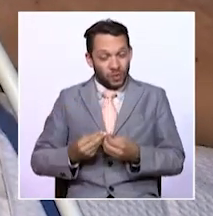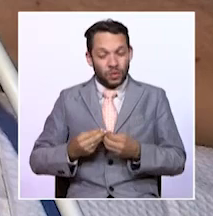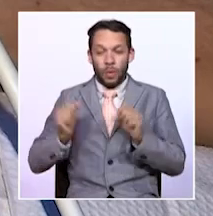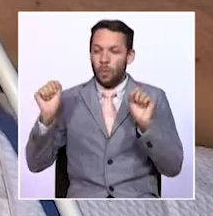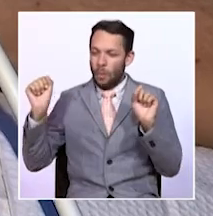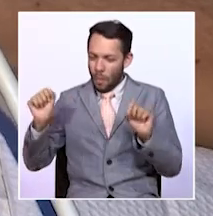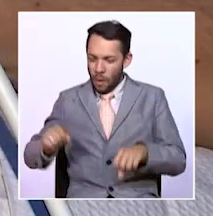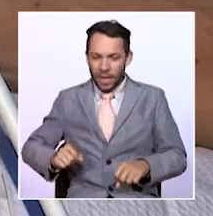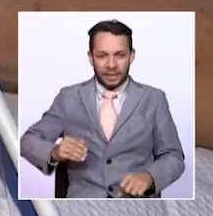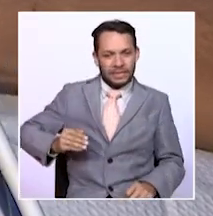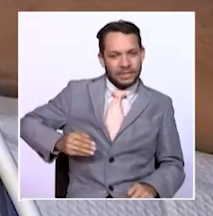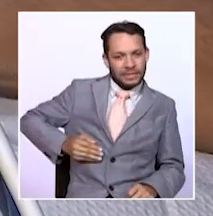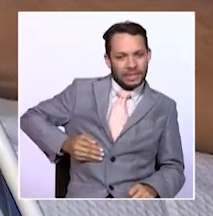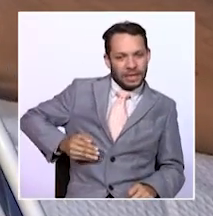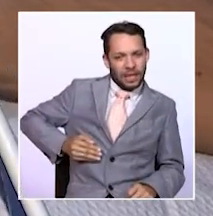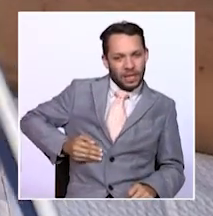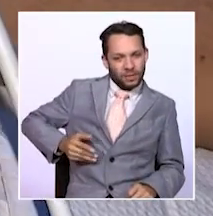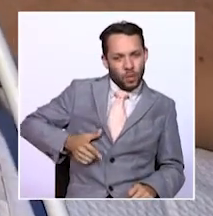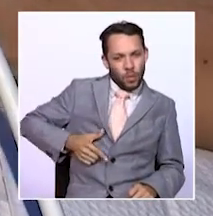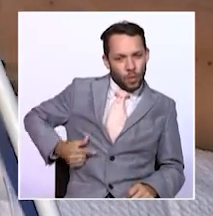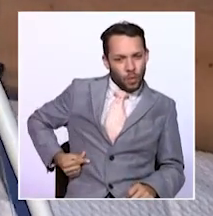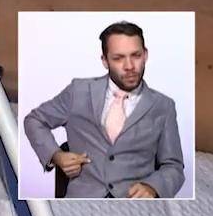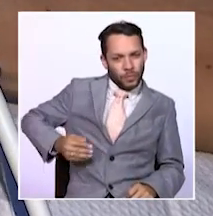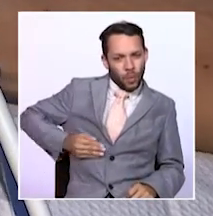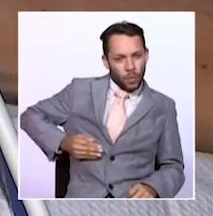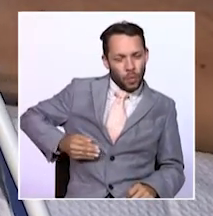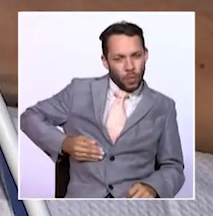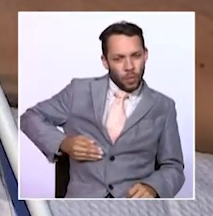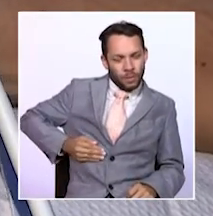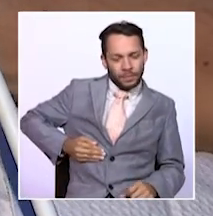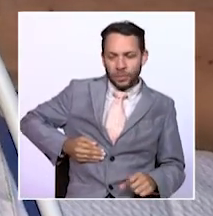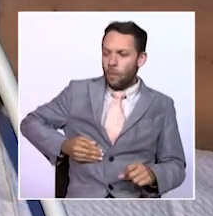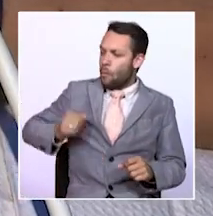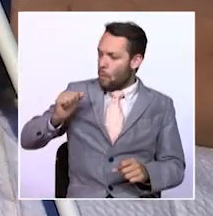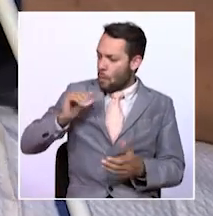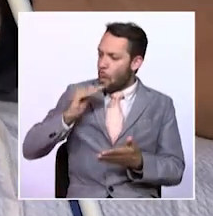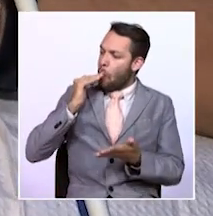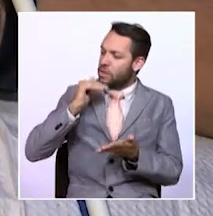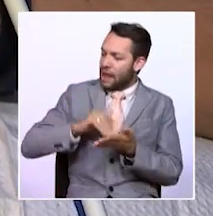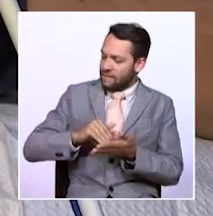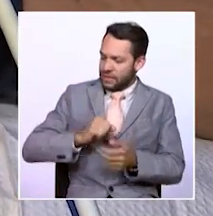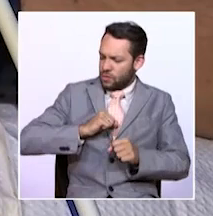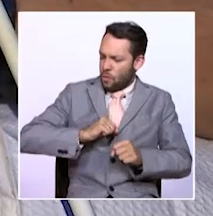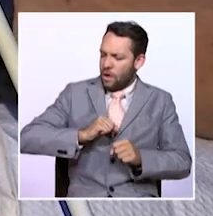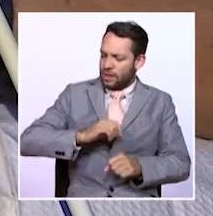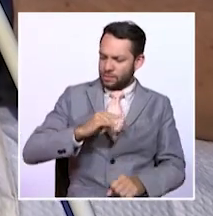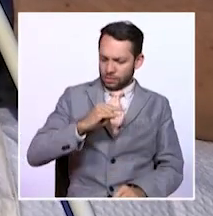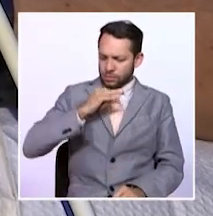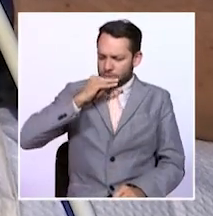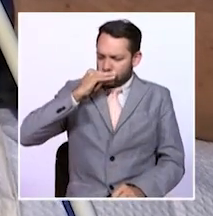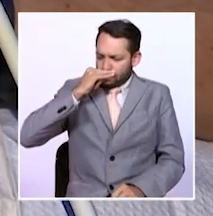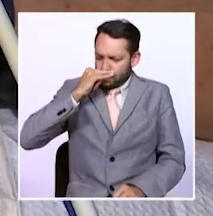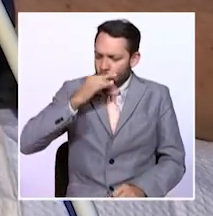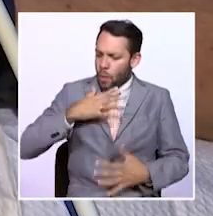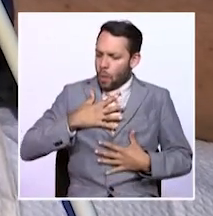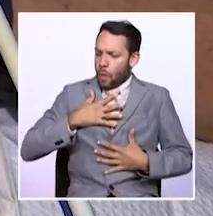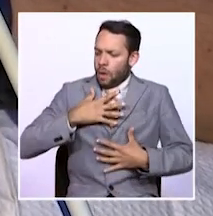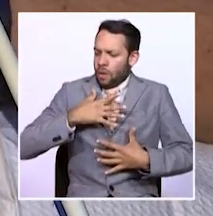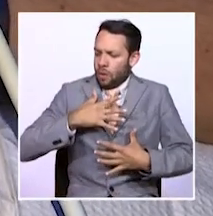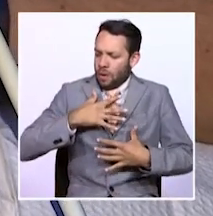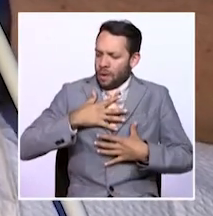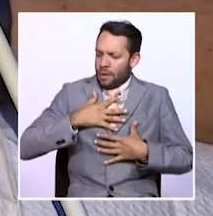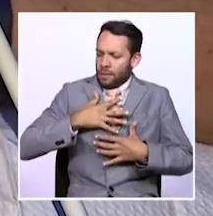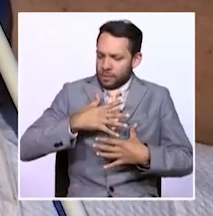la ecogenicidad del hígado. La ecogenicidad del hígado, tómalo otra vez fuerte. La ecogenicidad del hígado, por así decirlo,